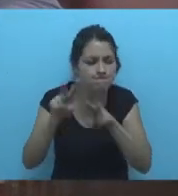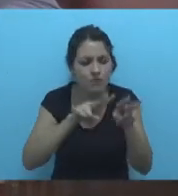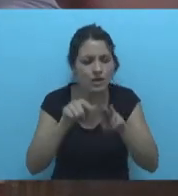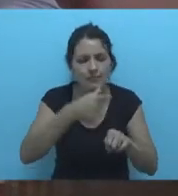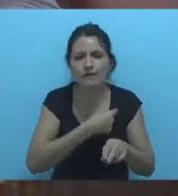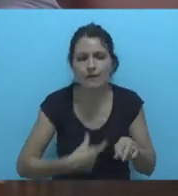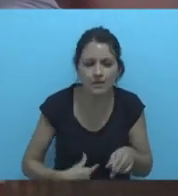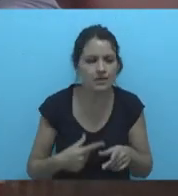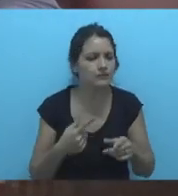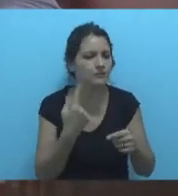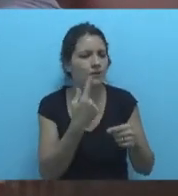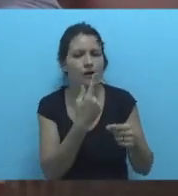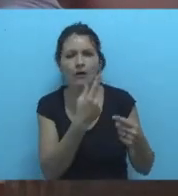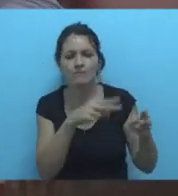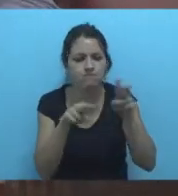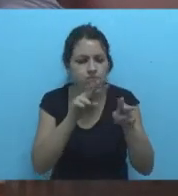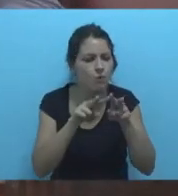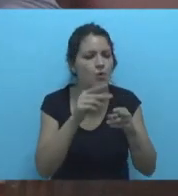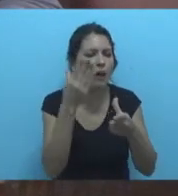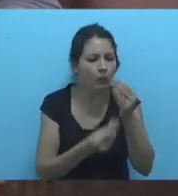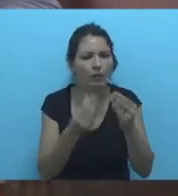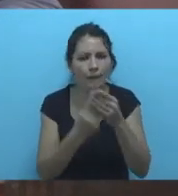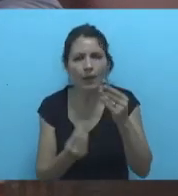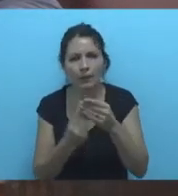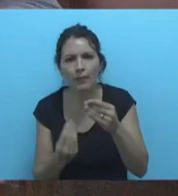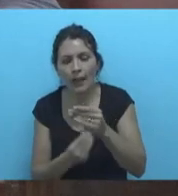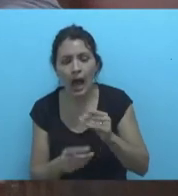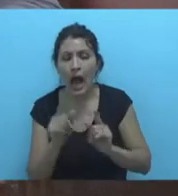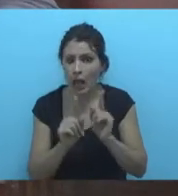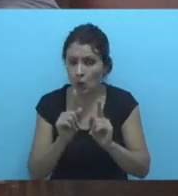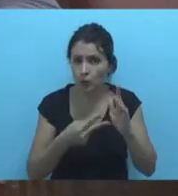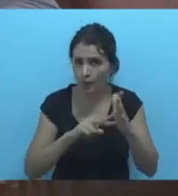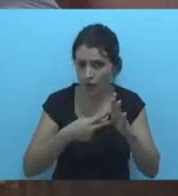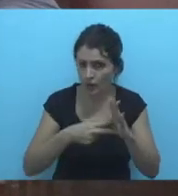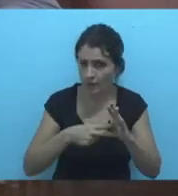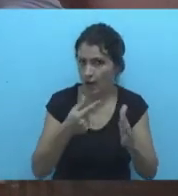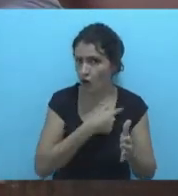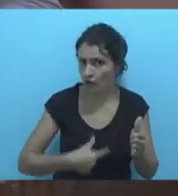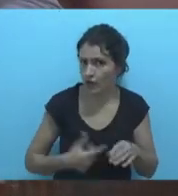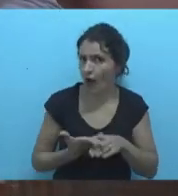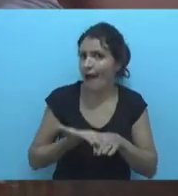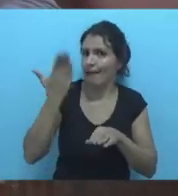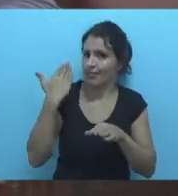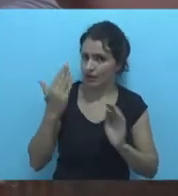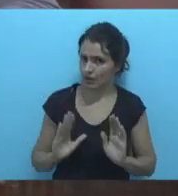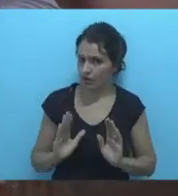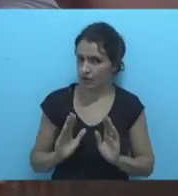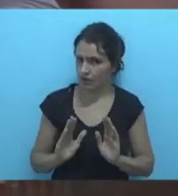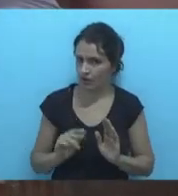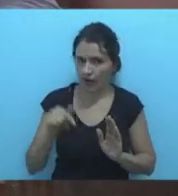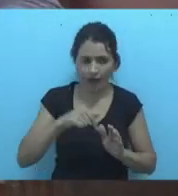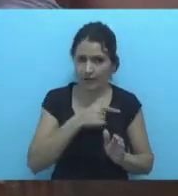provincial algunas de las cosas que no solamente no se han resuelto en el gobierno anterior o en los gobiernos anteriores, sino que además este mismo